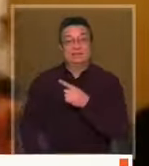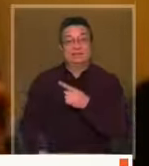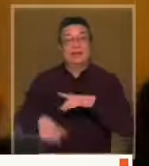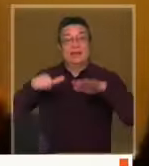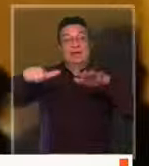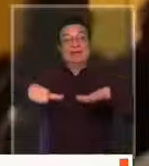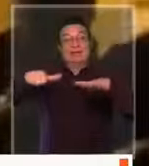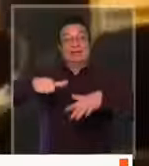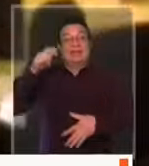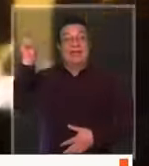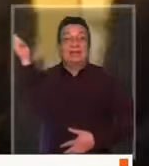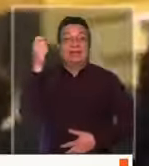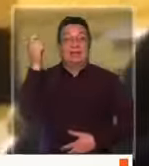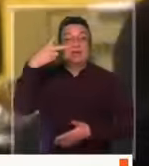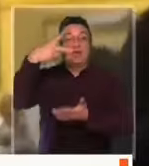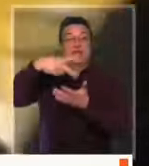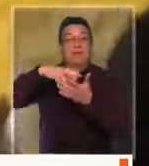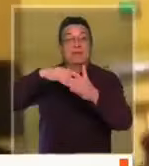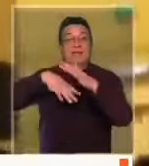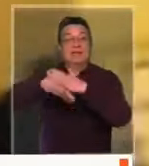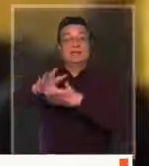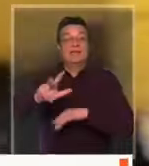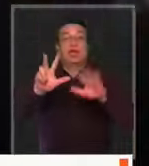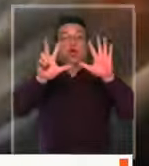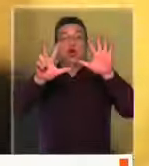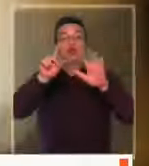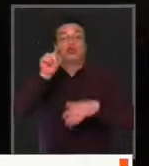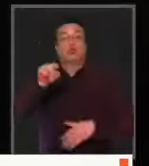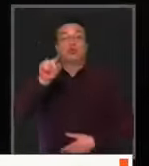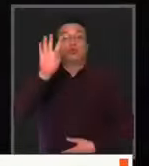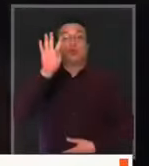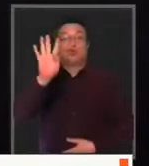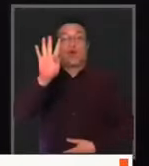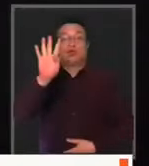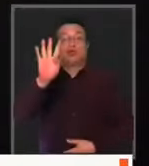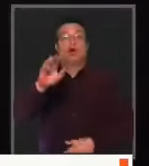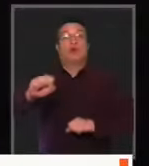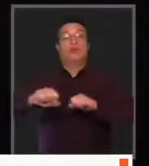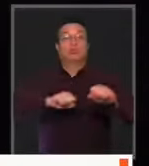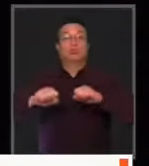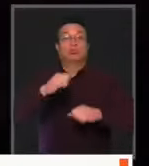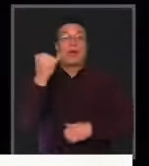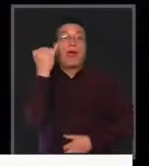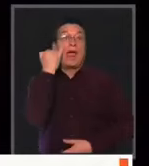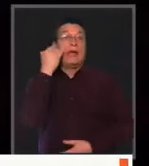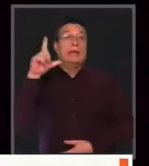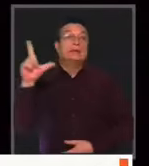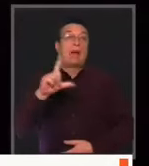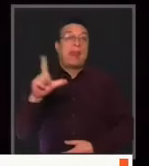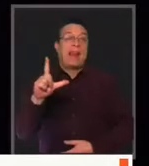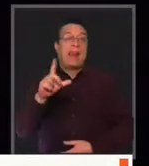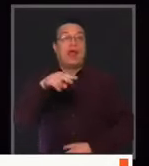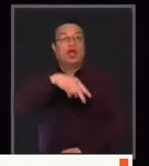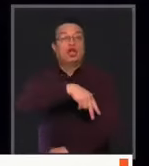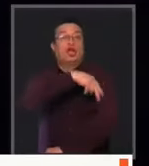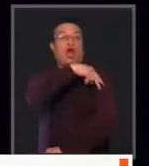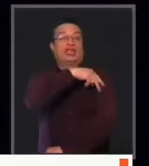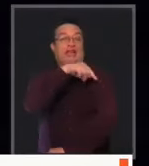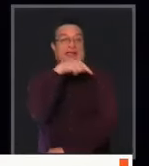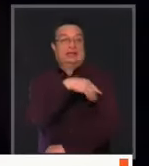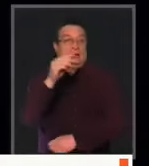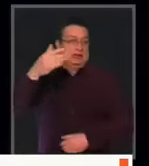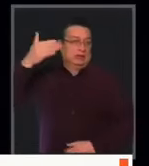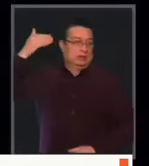16 de septiembre de 2015, 8.4 grados de magnitud sacudió a Illapel, en el norte chico, hace mucho